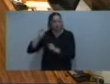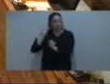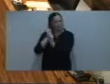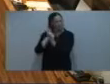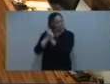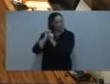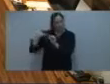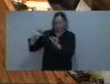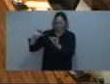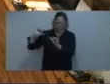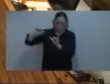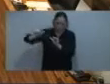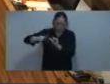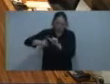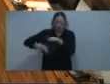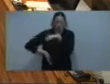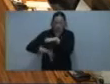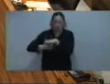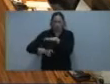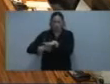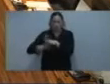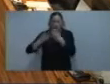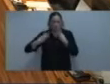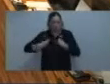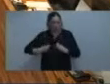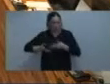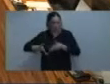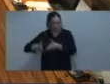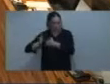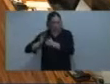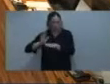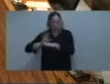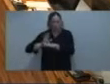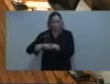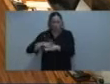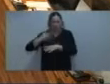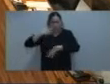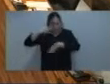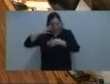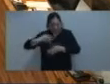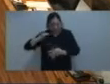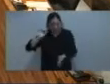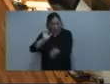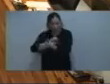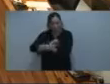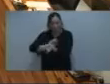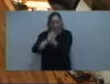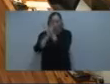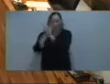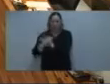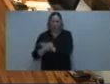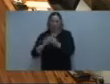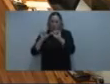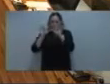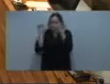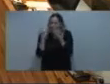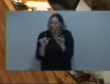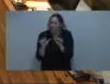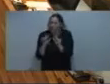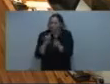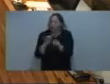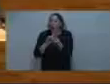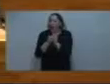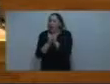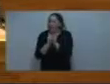trabajando y que sin duda seguirán trabajando por transformar la realidad penitenciaria, por implantar un modelo alternativo a la cárcel tradicional,